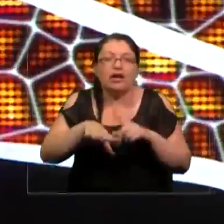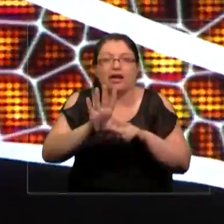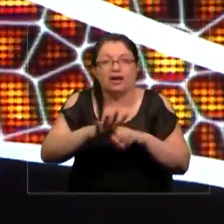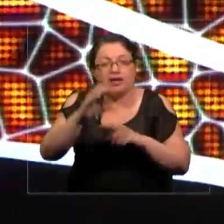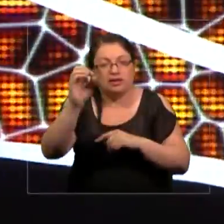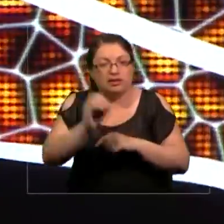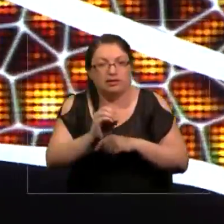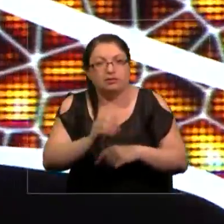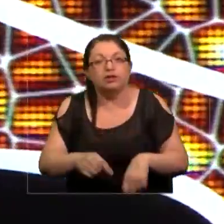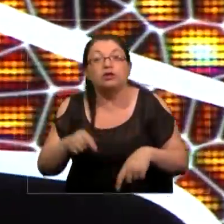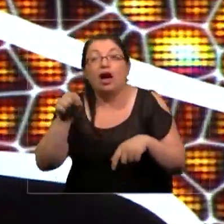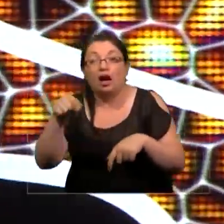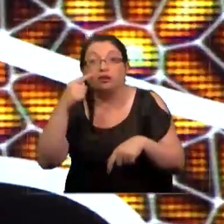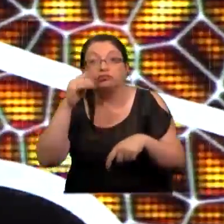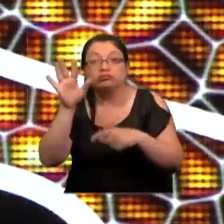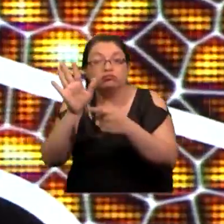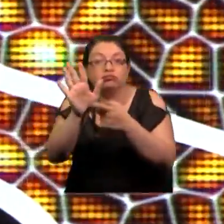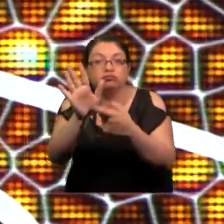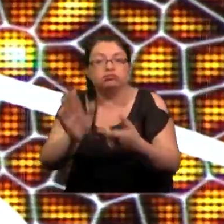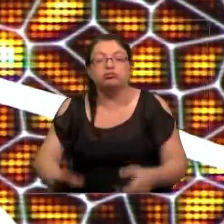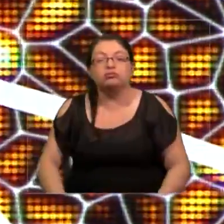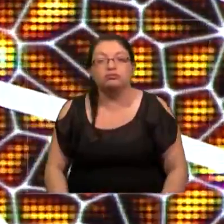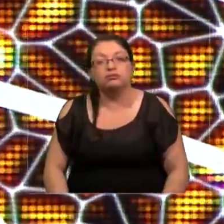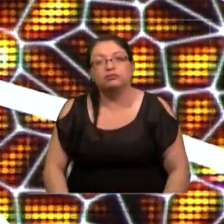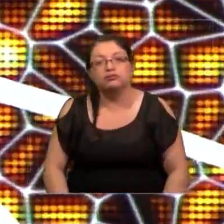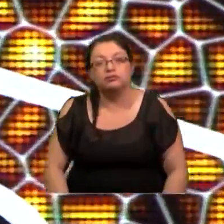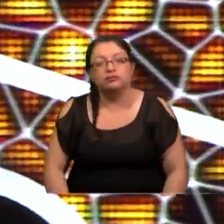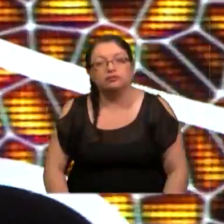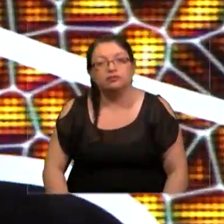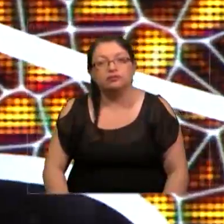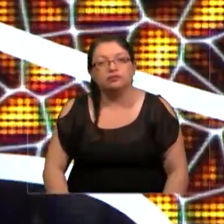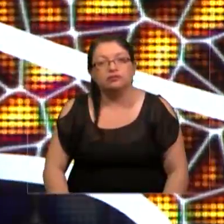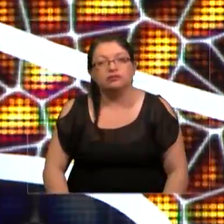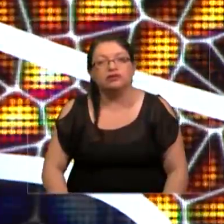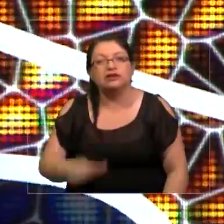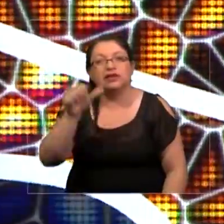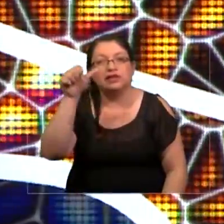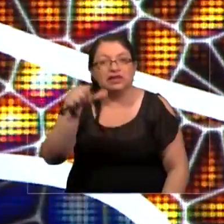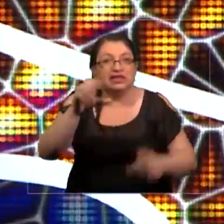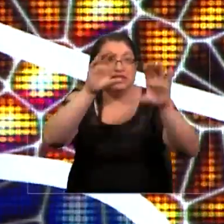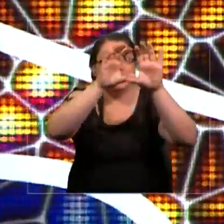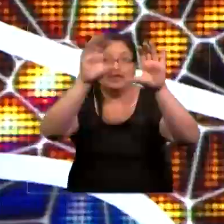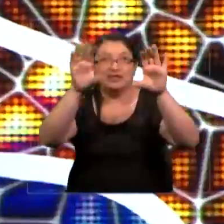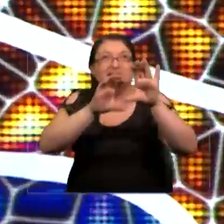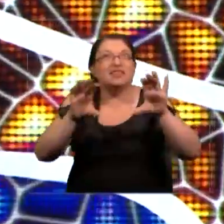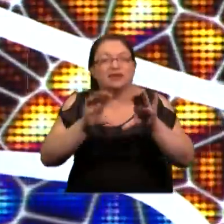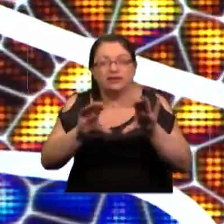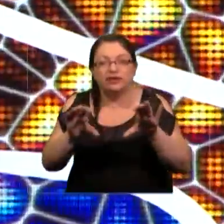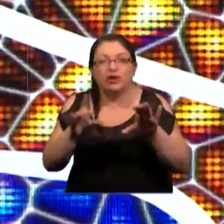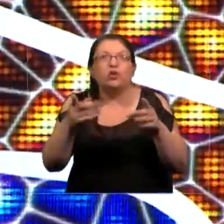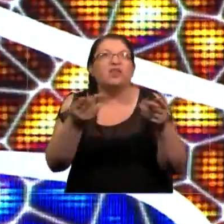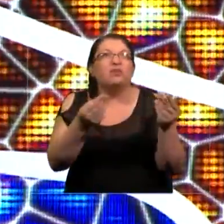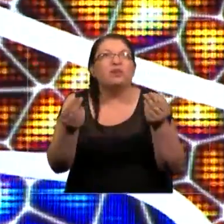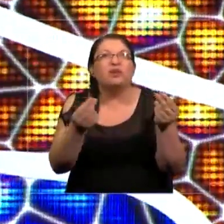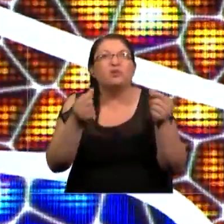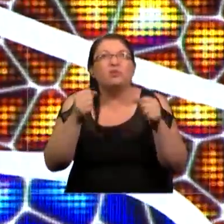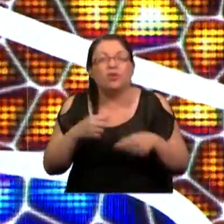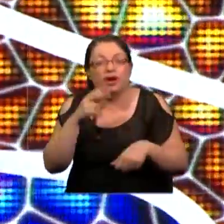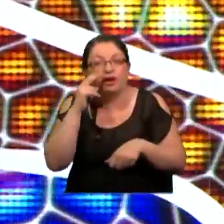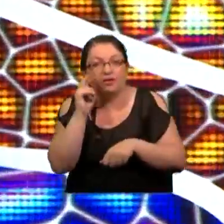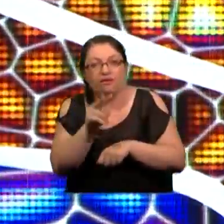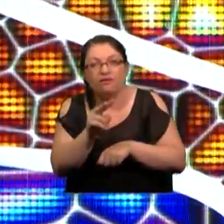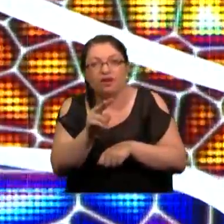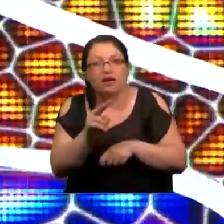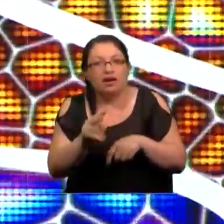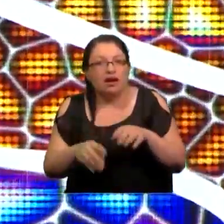mundo. Aquí usted tiene 6 métricas, 6 países, y usted al ojímetro puede ver que